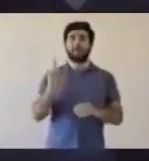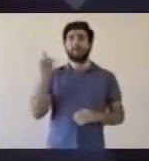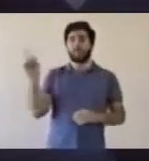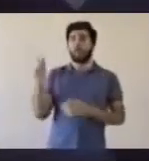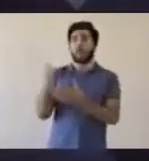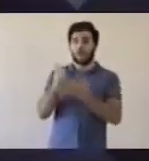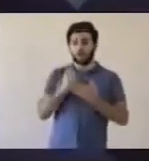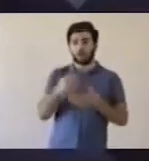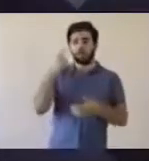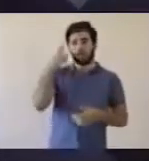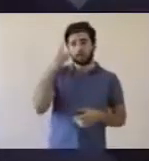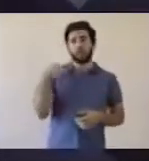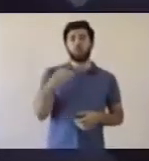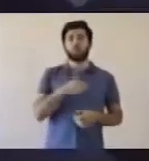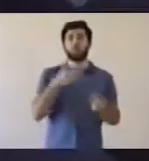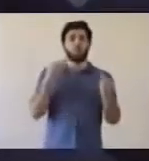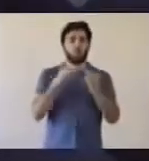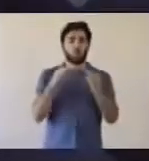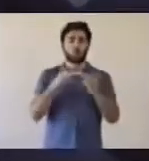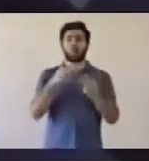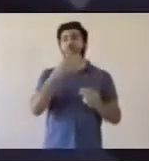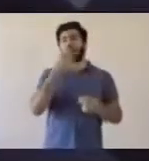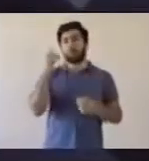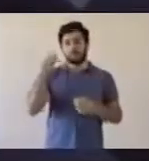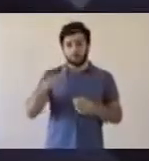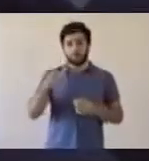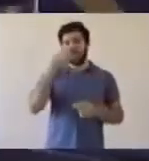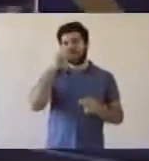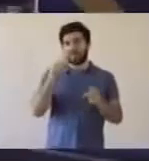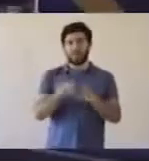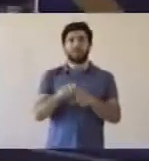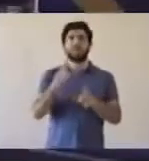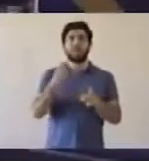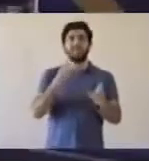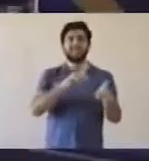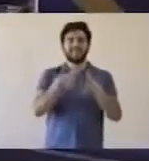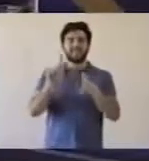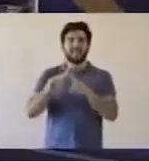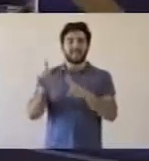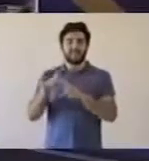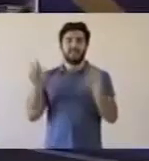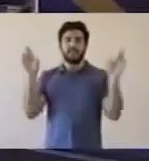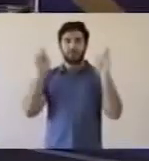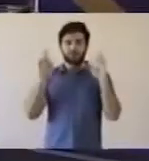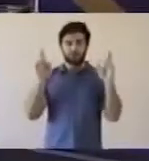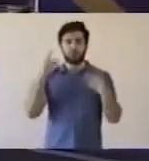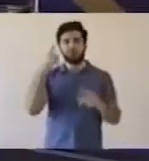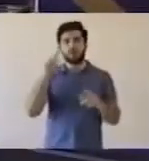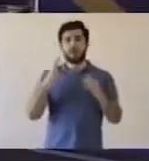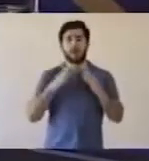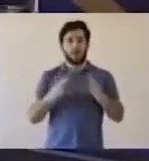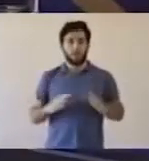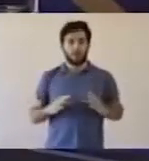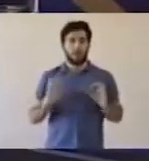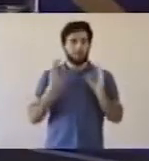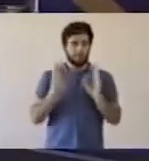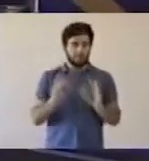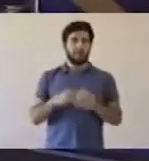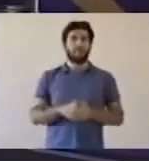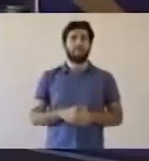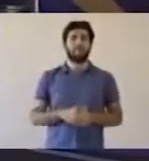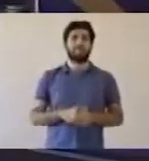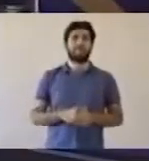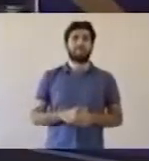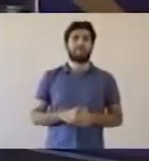Esto nos ayuda a llevar un mejor ritmo, a conocer nuestro cuerpo y a conocer también los sonidos que podemos hacer con el cuerpo. También